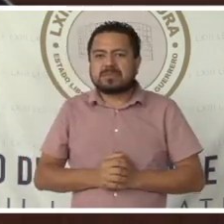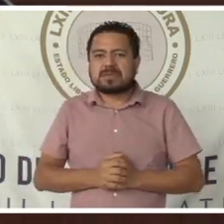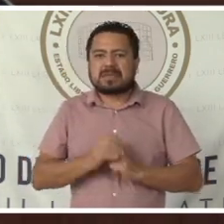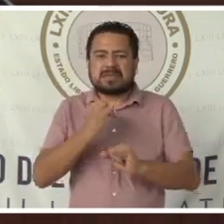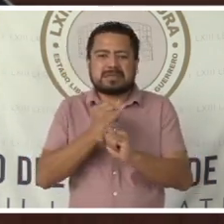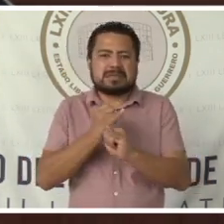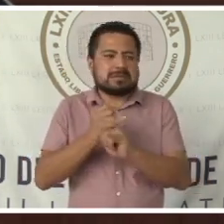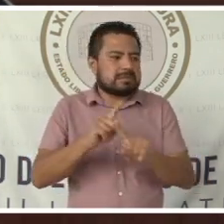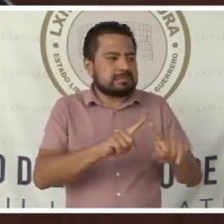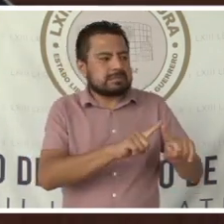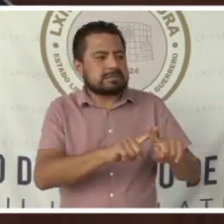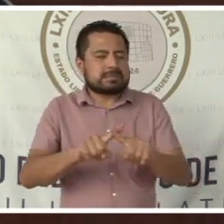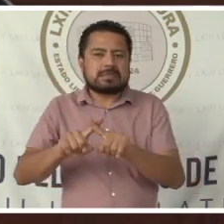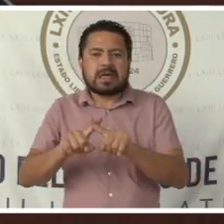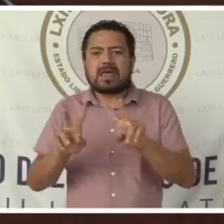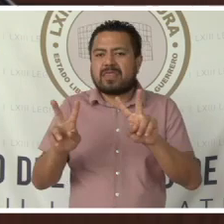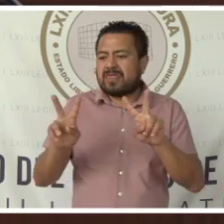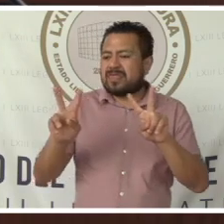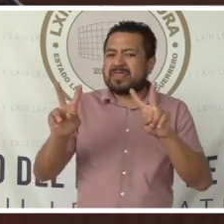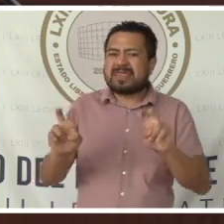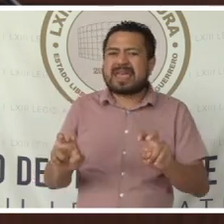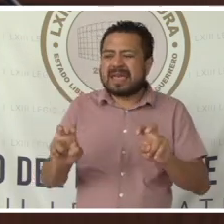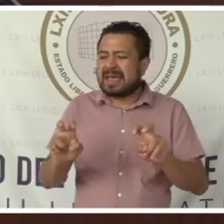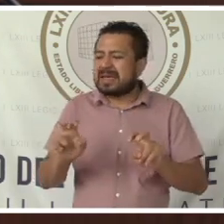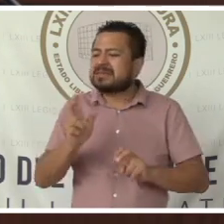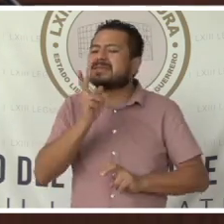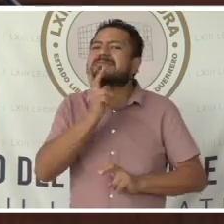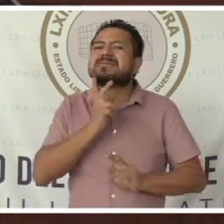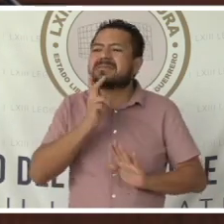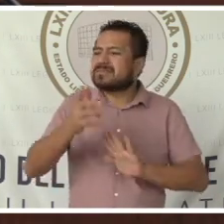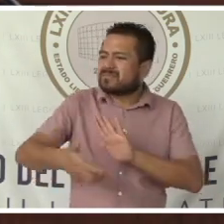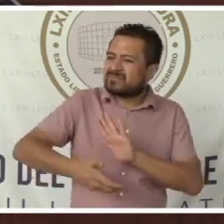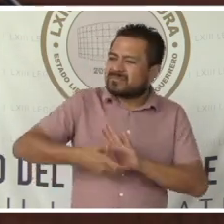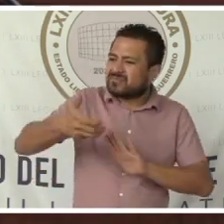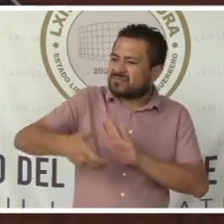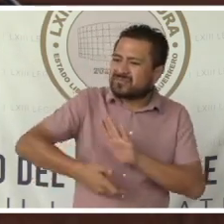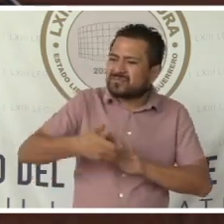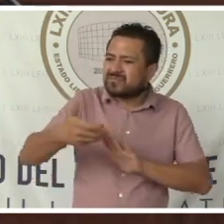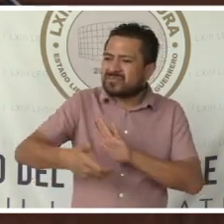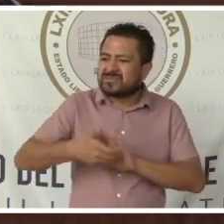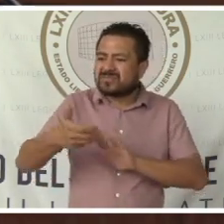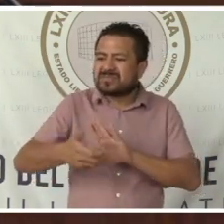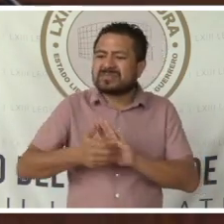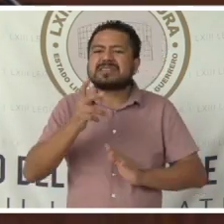sociales el tema de la expropiación petrolera